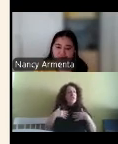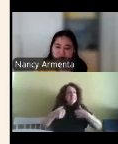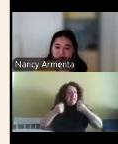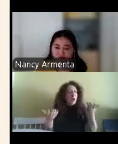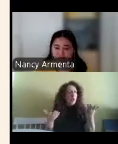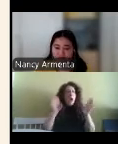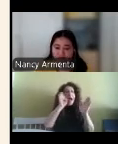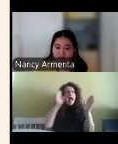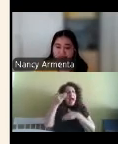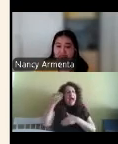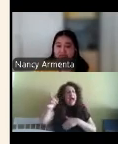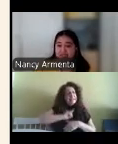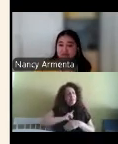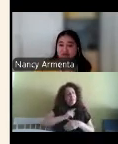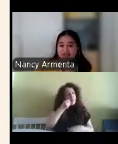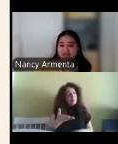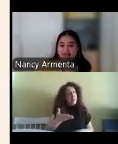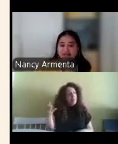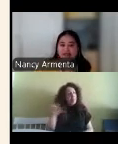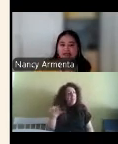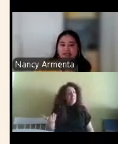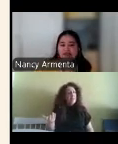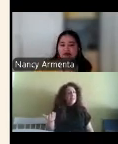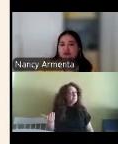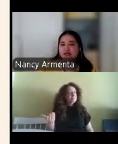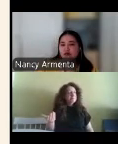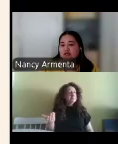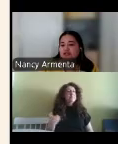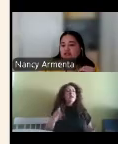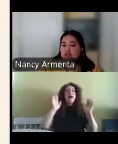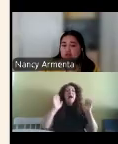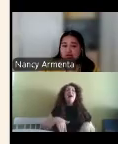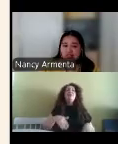una atención digna. Y entonces ya no es